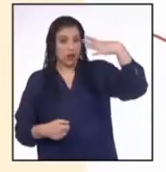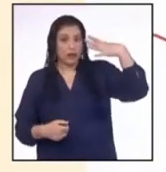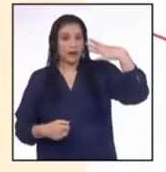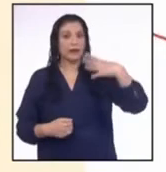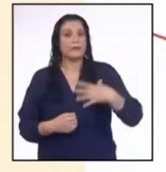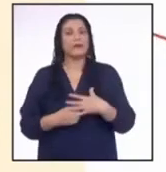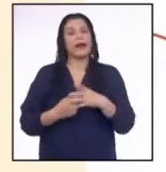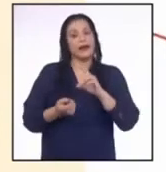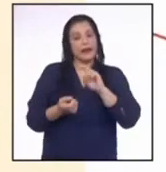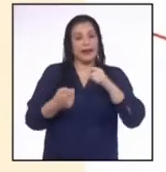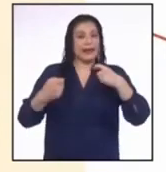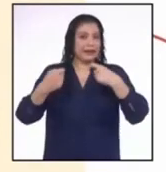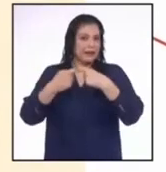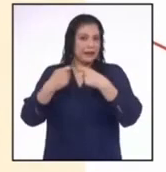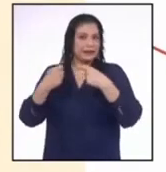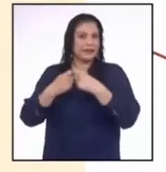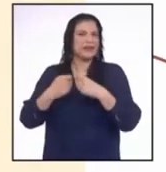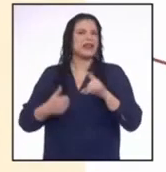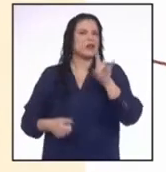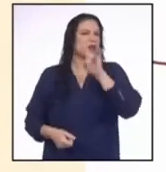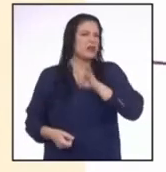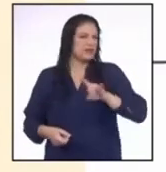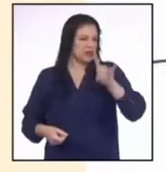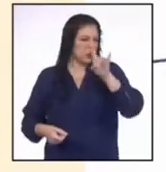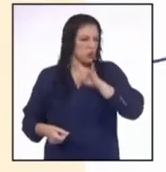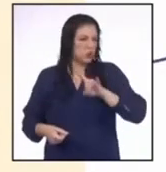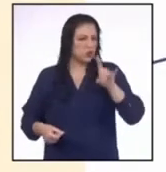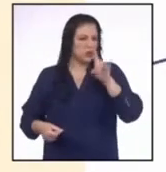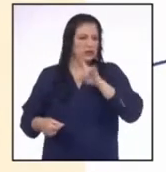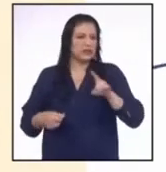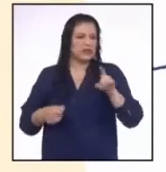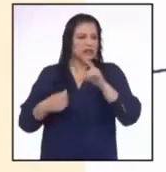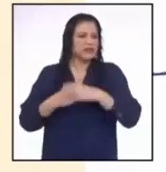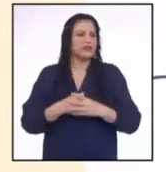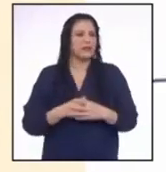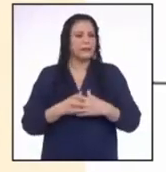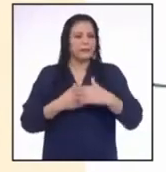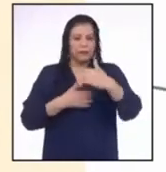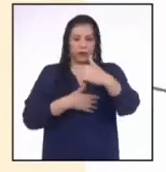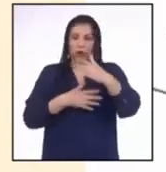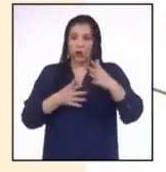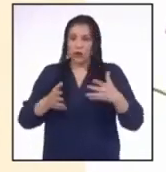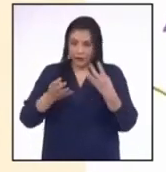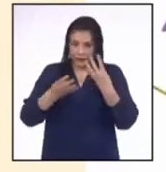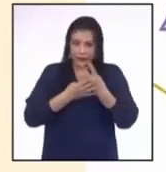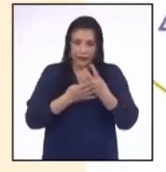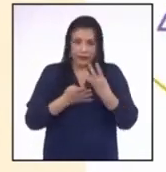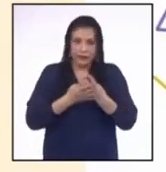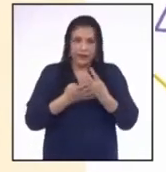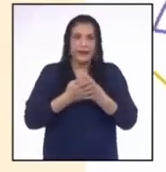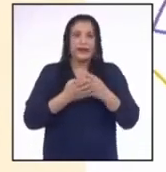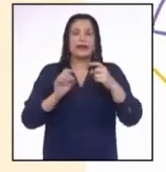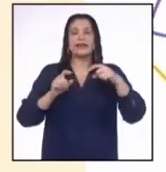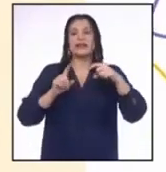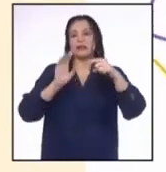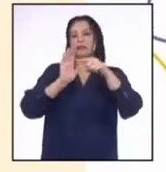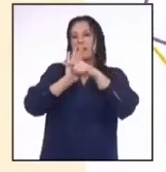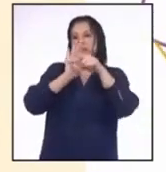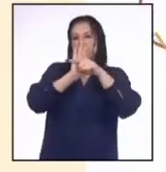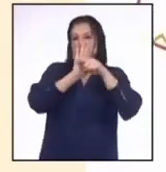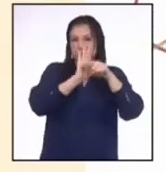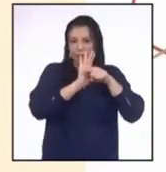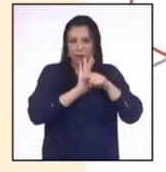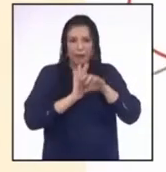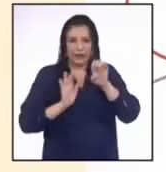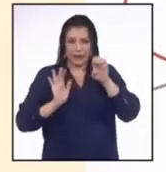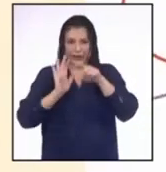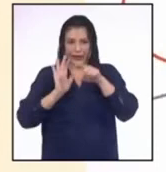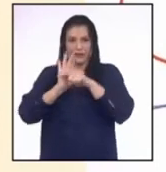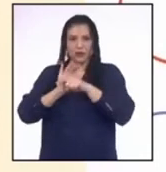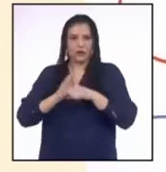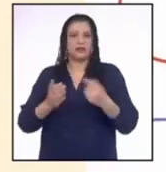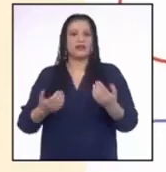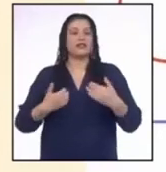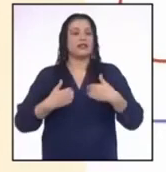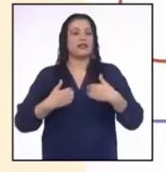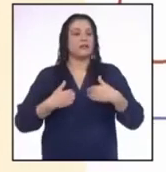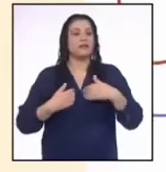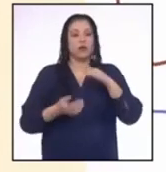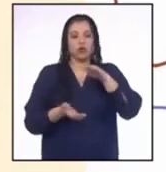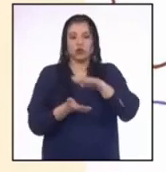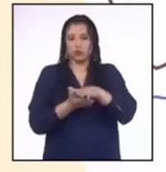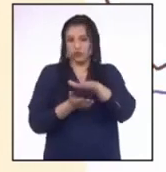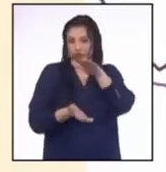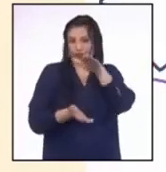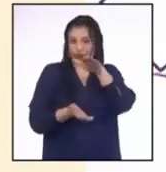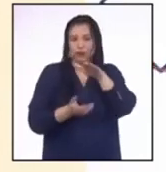fotovoltaica a eléctrica se utiliza una celda de silicio capaz de liberar electrones. Estas celdas tienen dos capas de